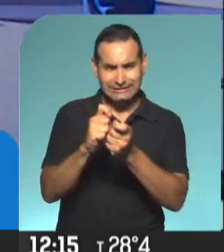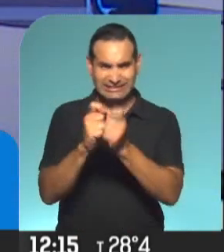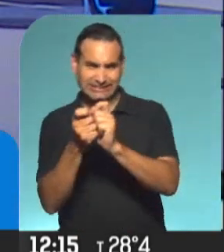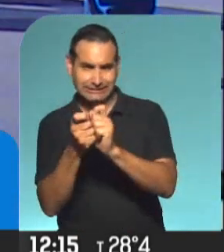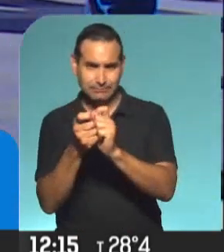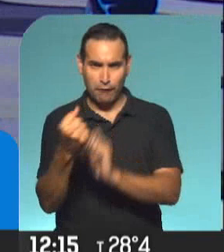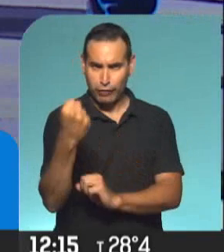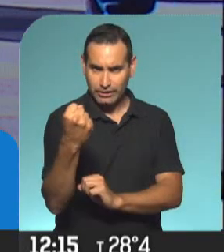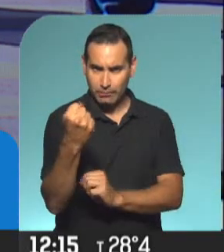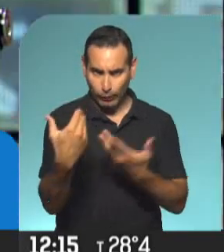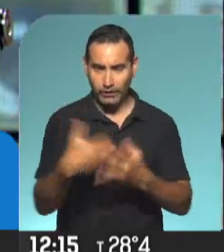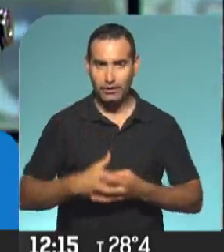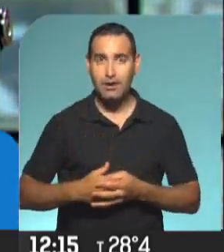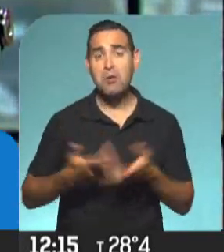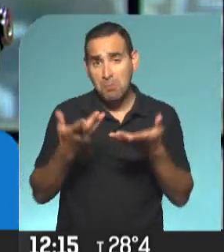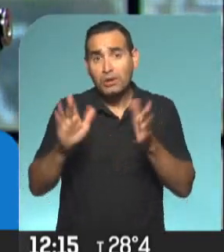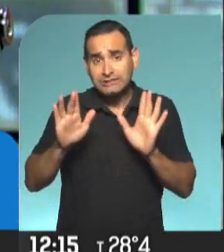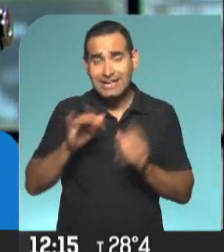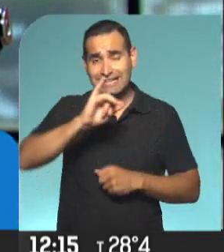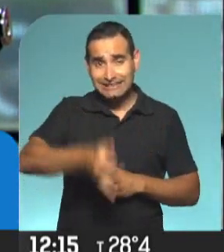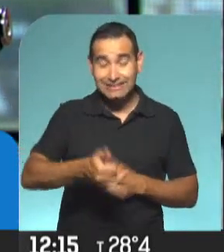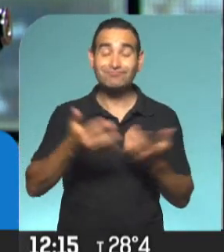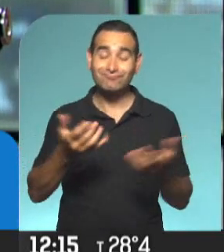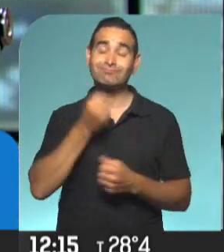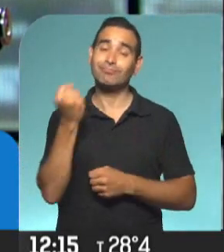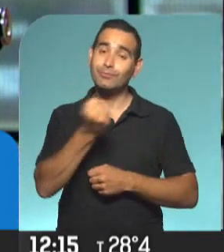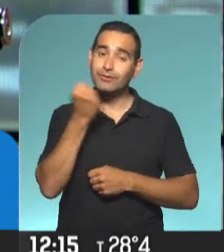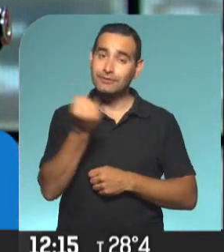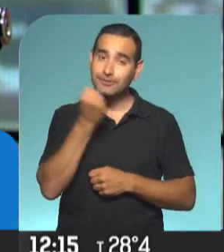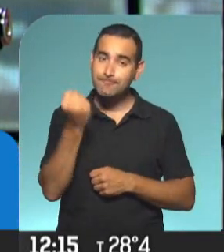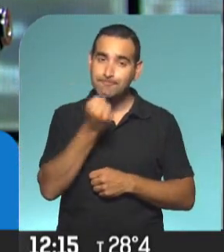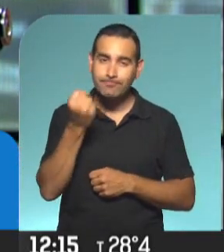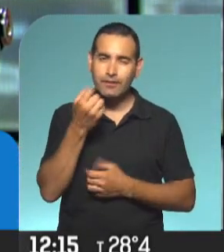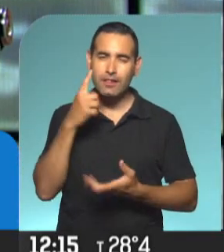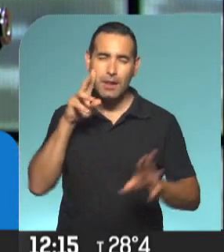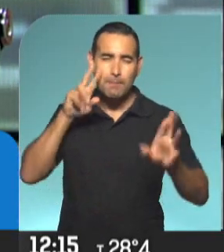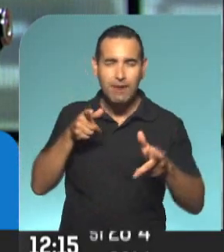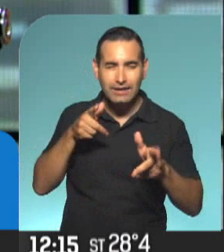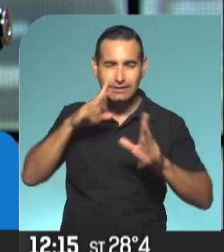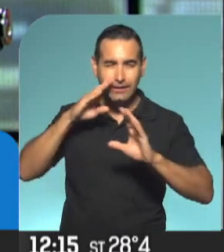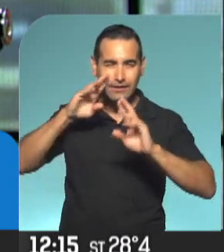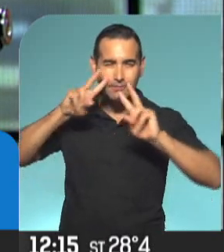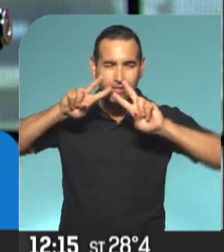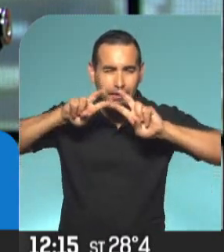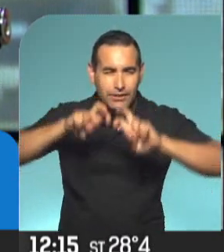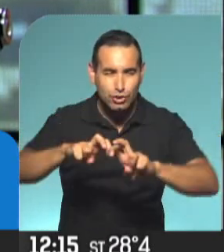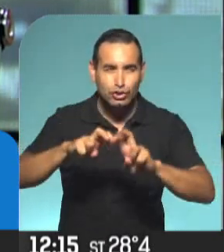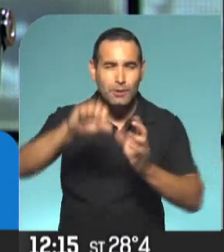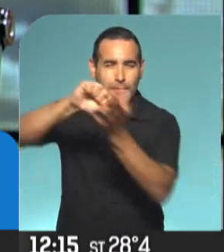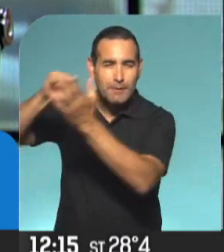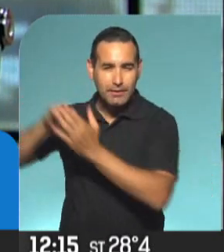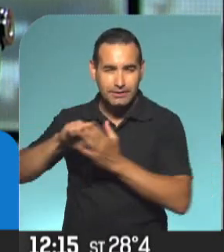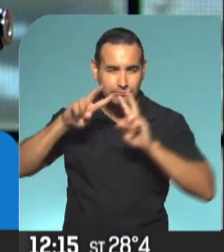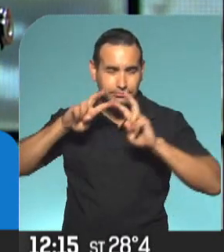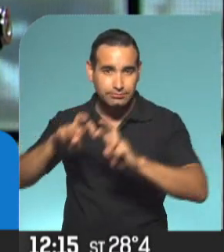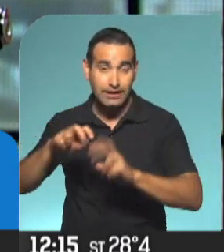su paradigma? Eso no está descartado y por eso es muy importante la estrategia de seguimiento que hacen distintos países.